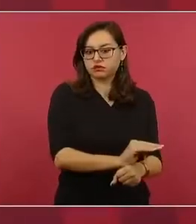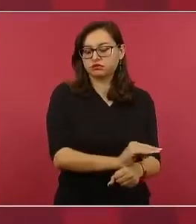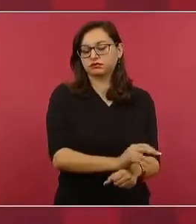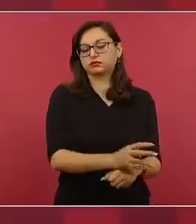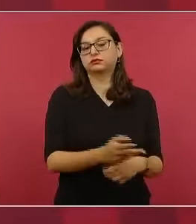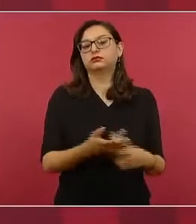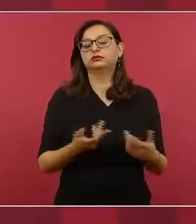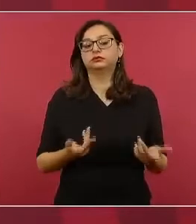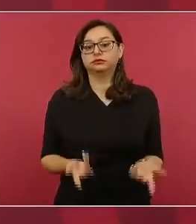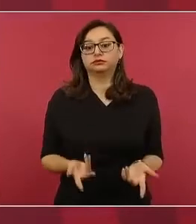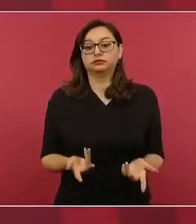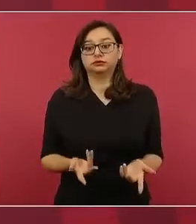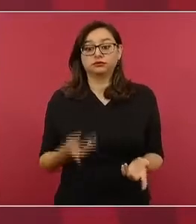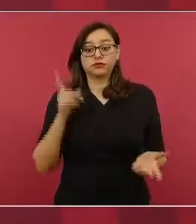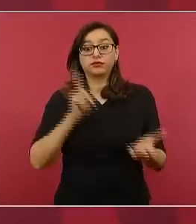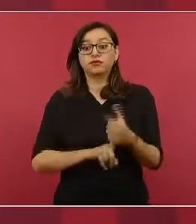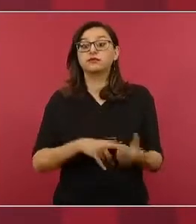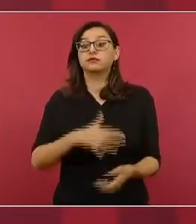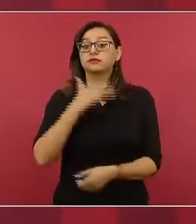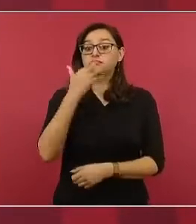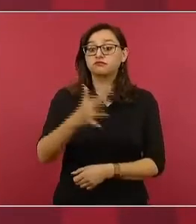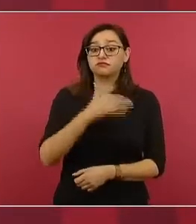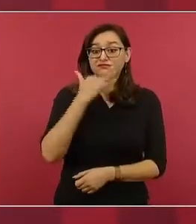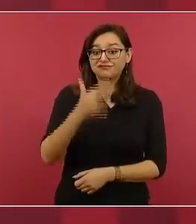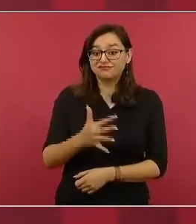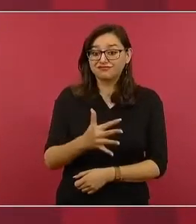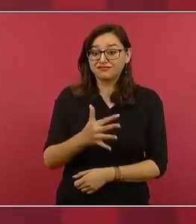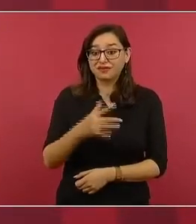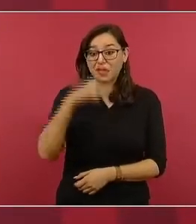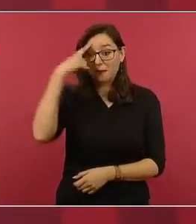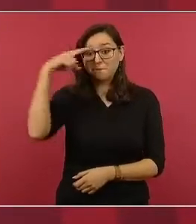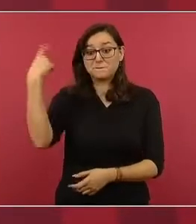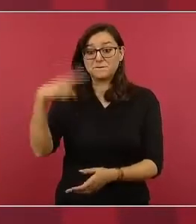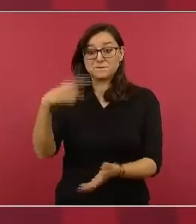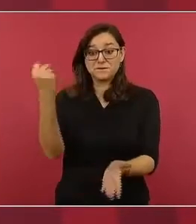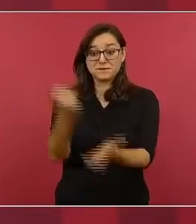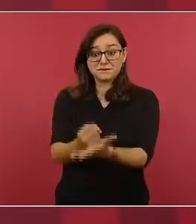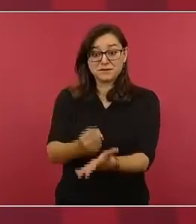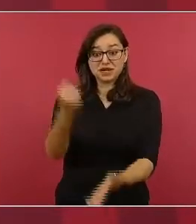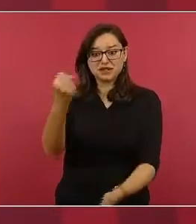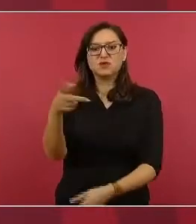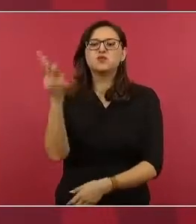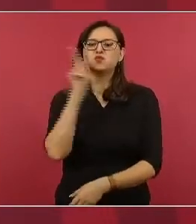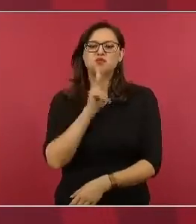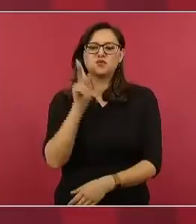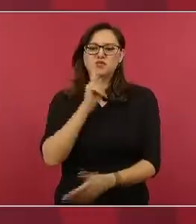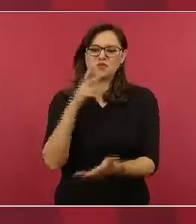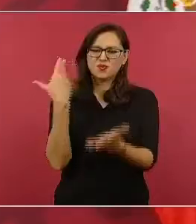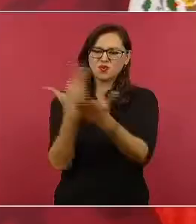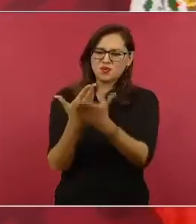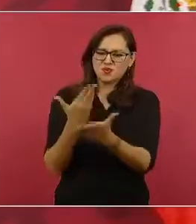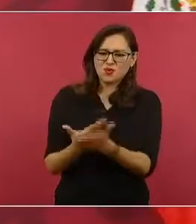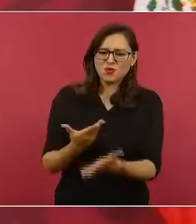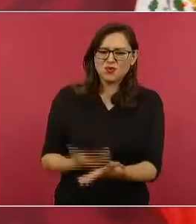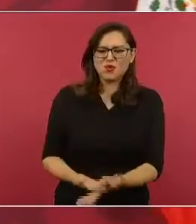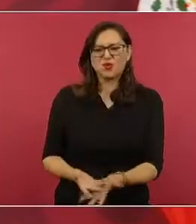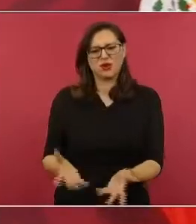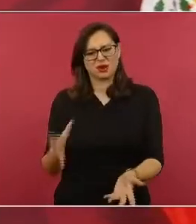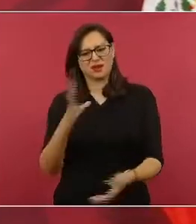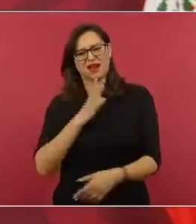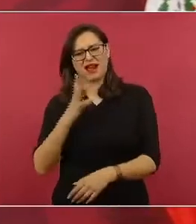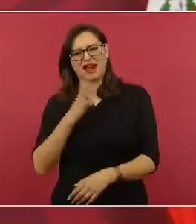de actos de corrupción, hay pruebas de que compraban